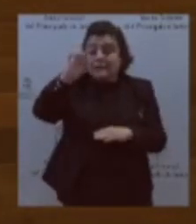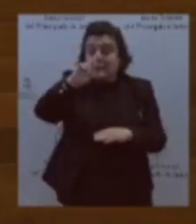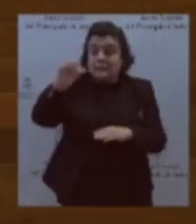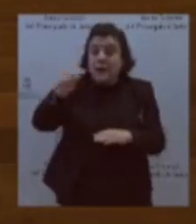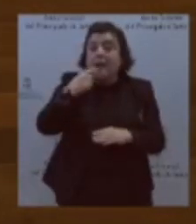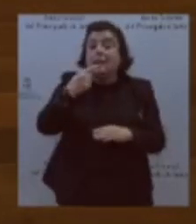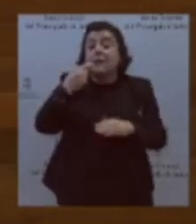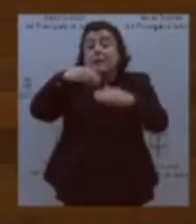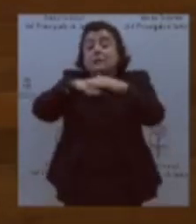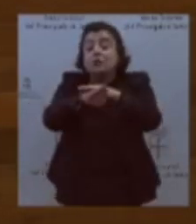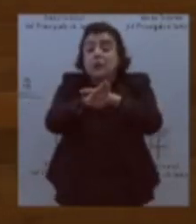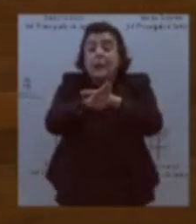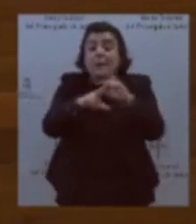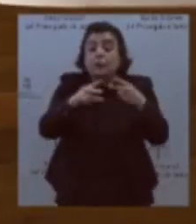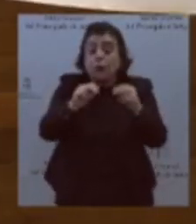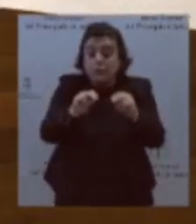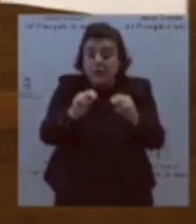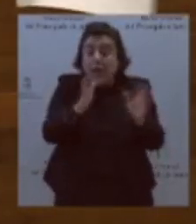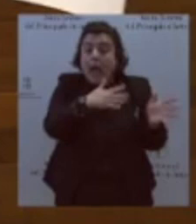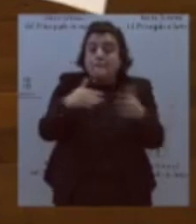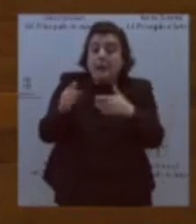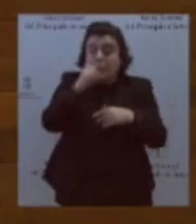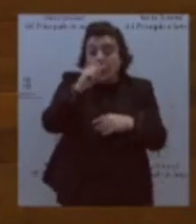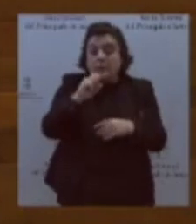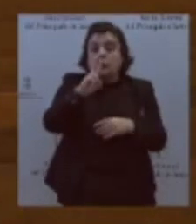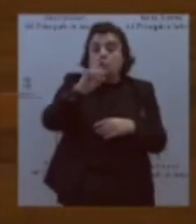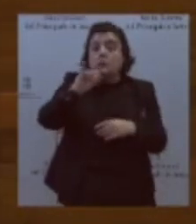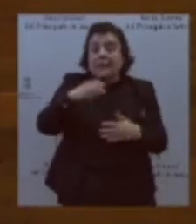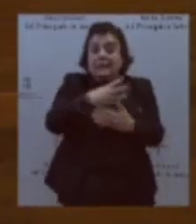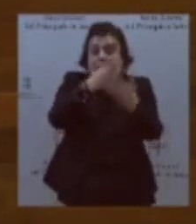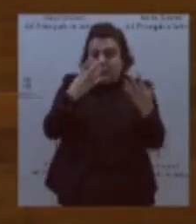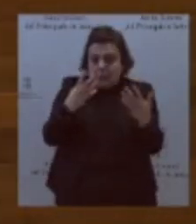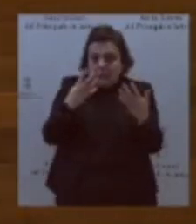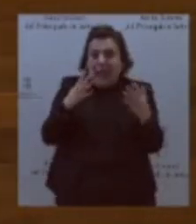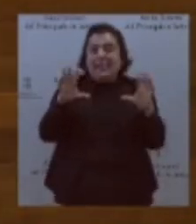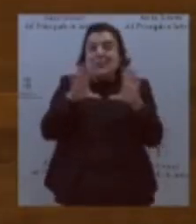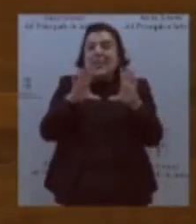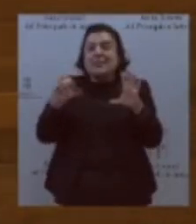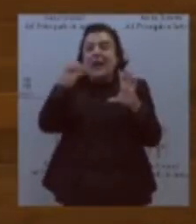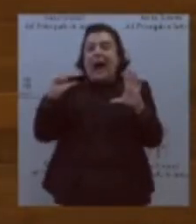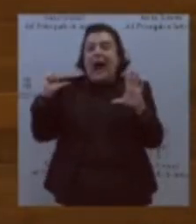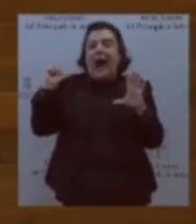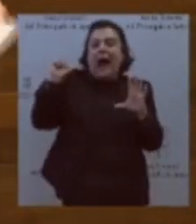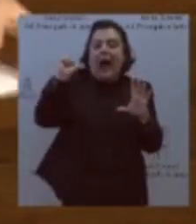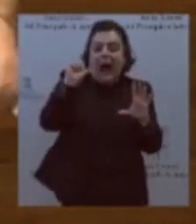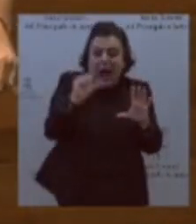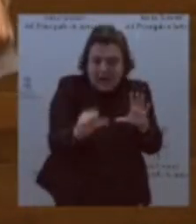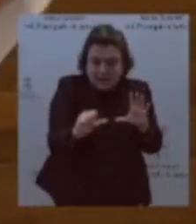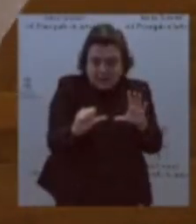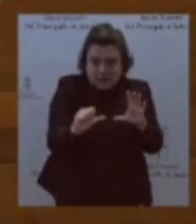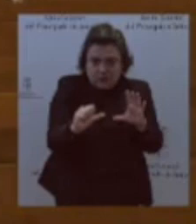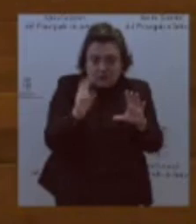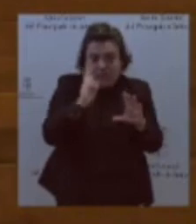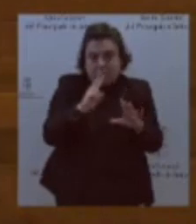año 2019. Hemos pasado una década, Tenemos una década y nos vamos al año 2019. Aquí ya se empezaba a hablar de